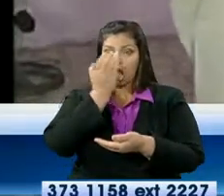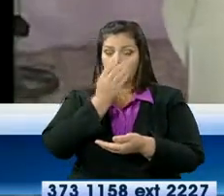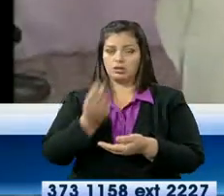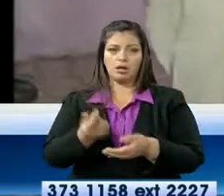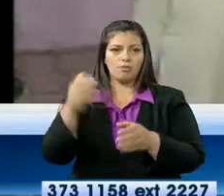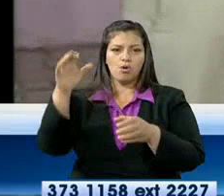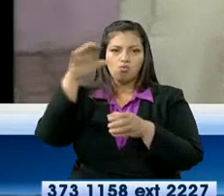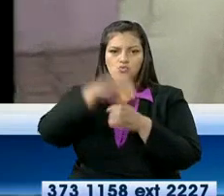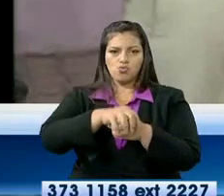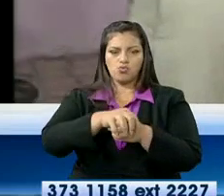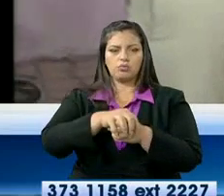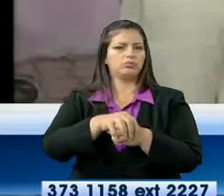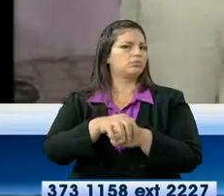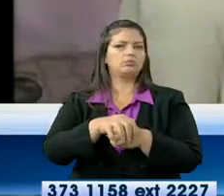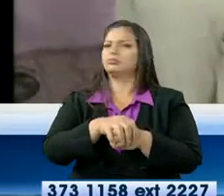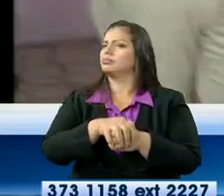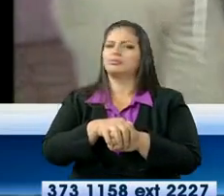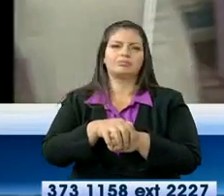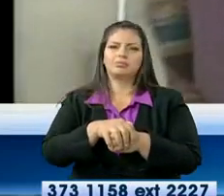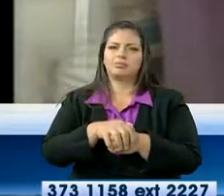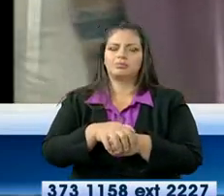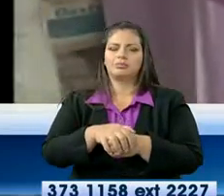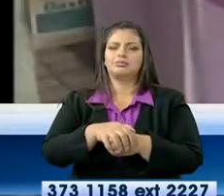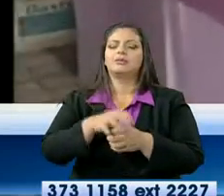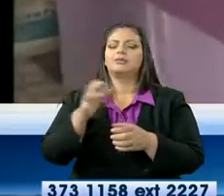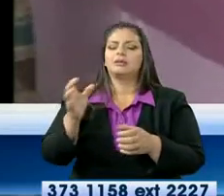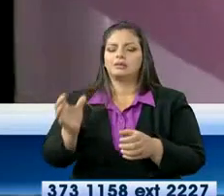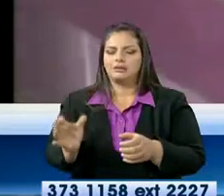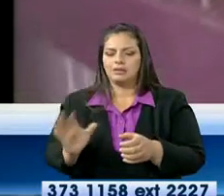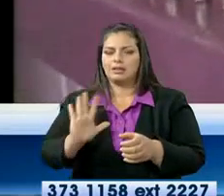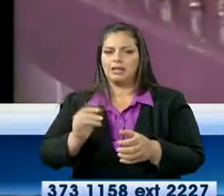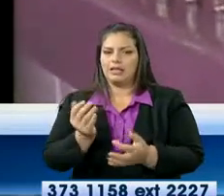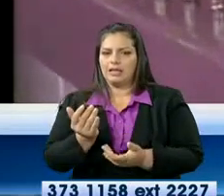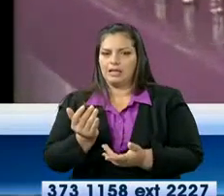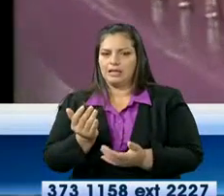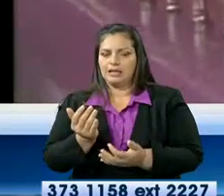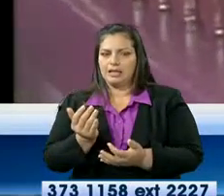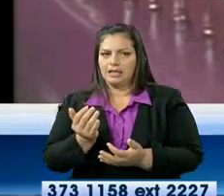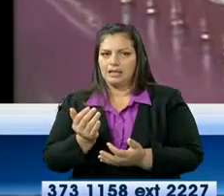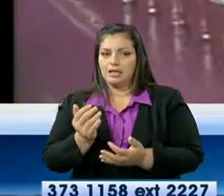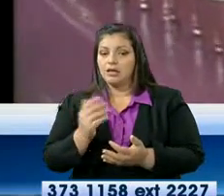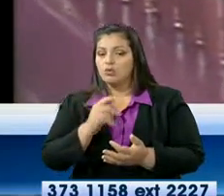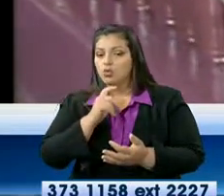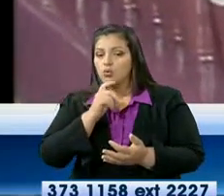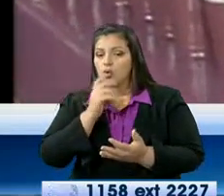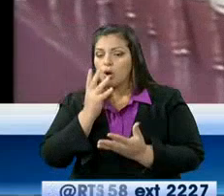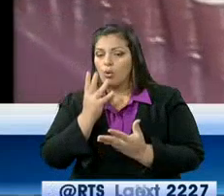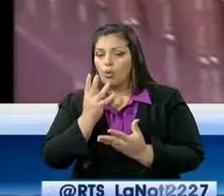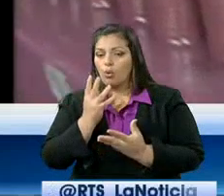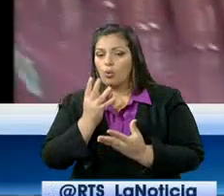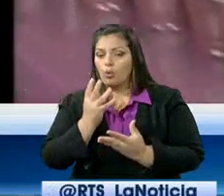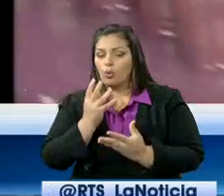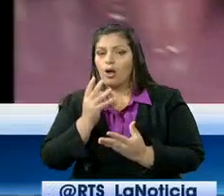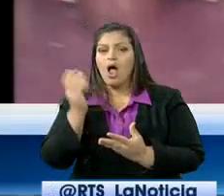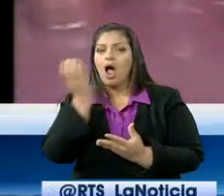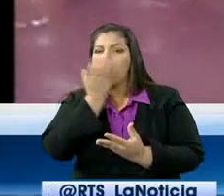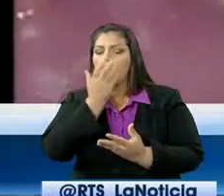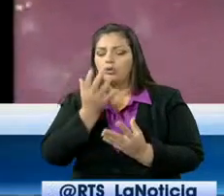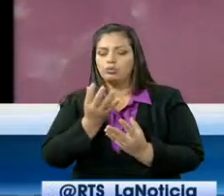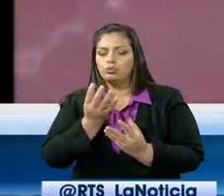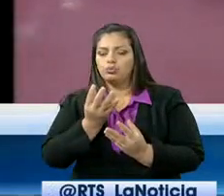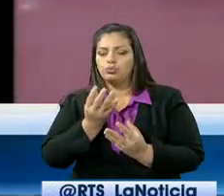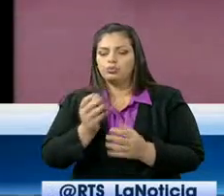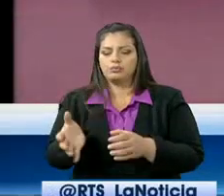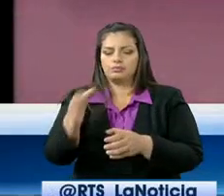¿no? Lo bueno es que aquí, por ejemplo, la señora me contaba que en este punto tiene colada morada todo el año. Así